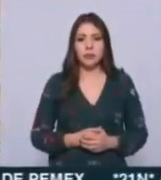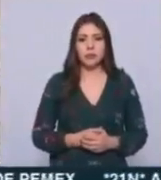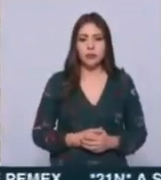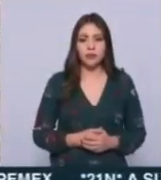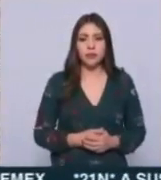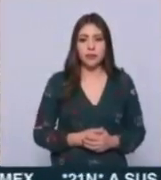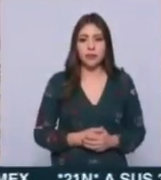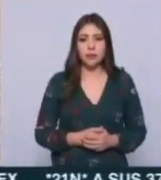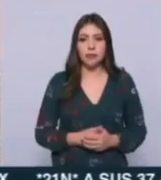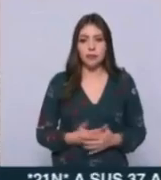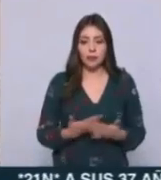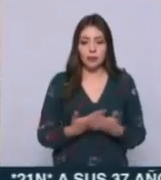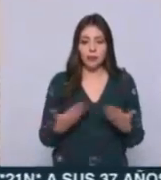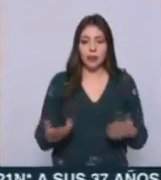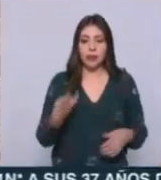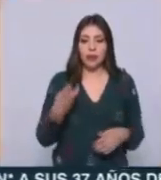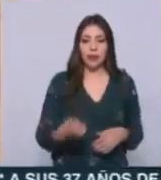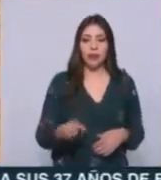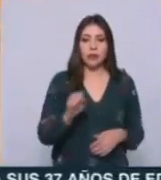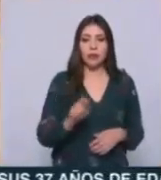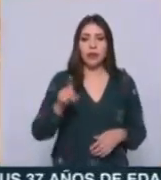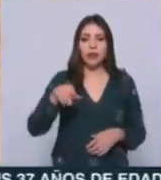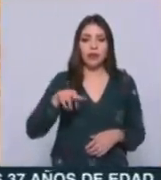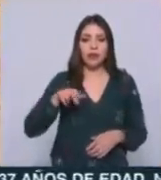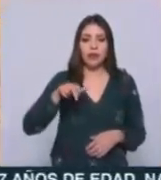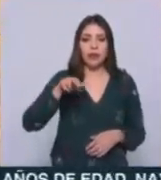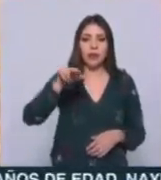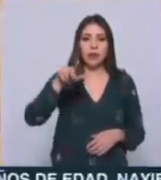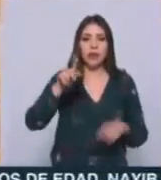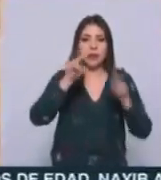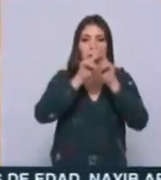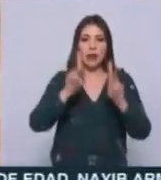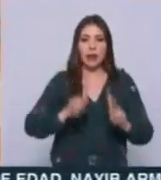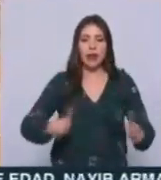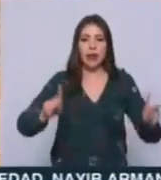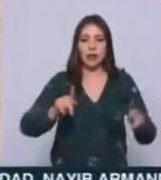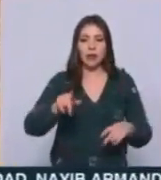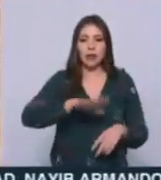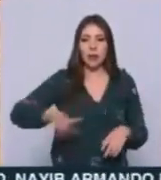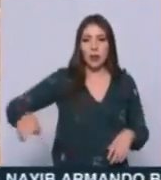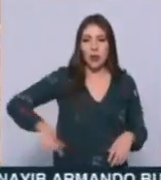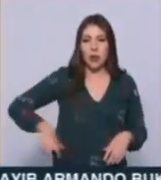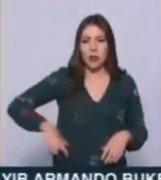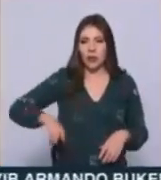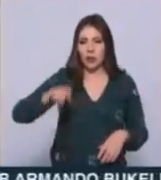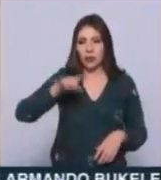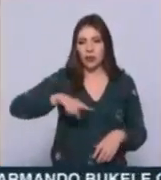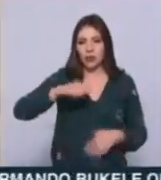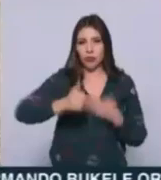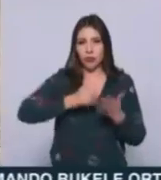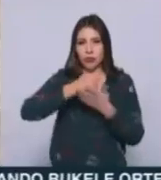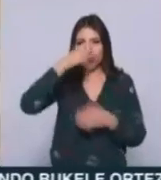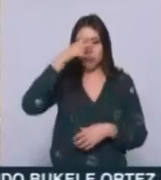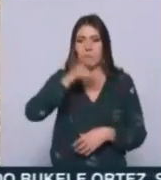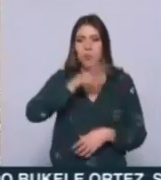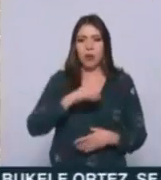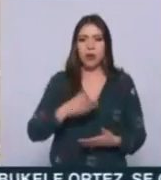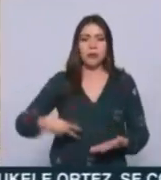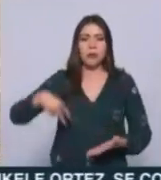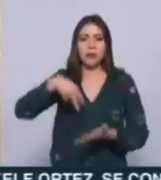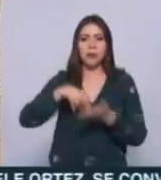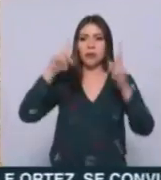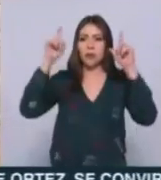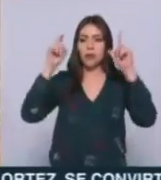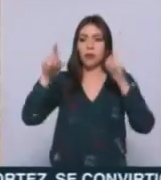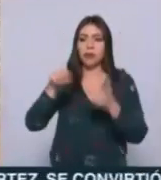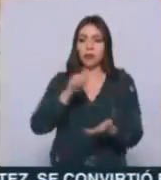A partir de este fin de semana, las escaleras principales del Palacio del Ayuntamiento formarán parte de sus memorias fotográficas. Llene un